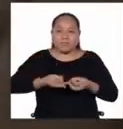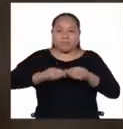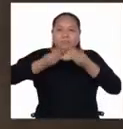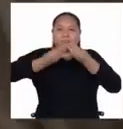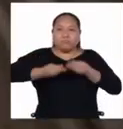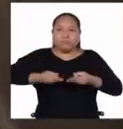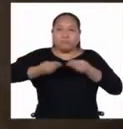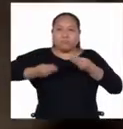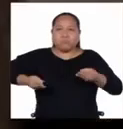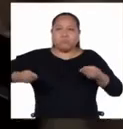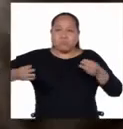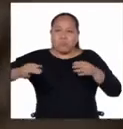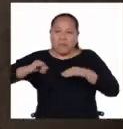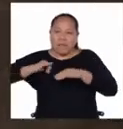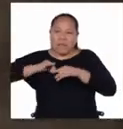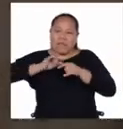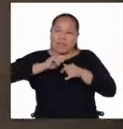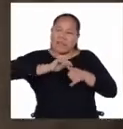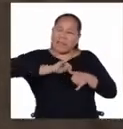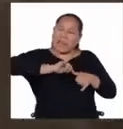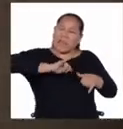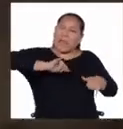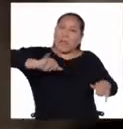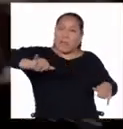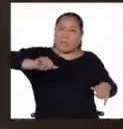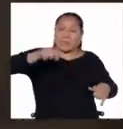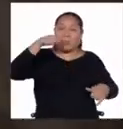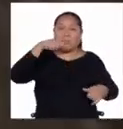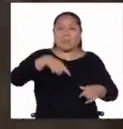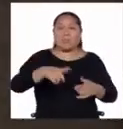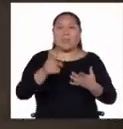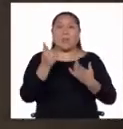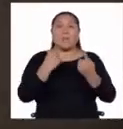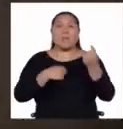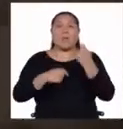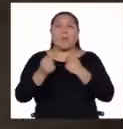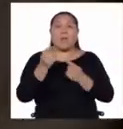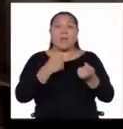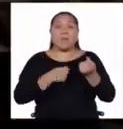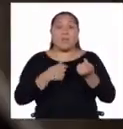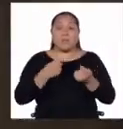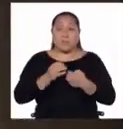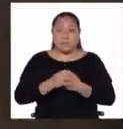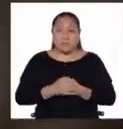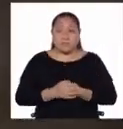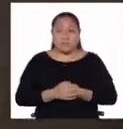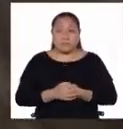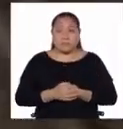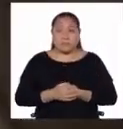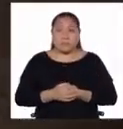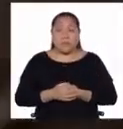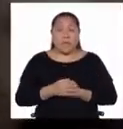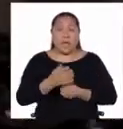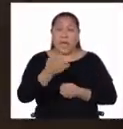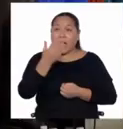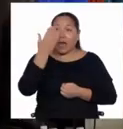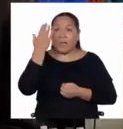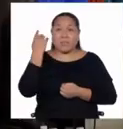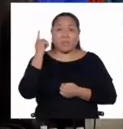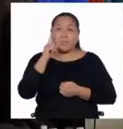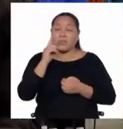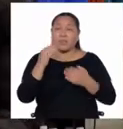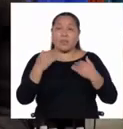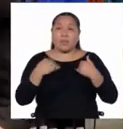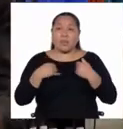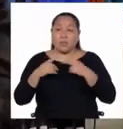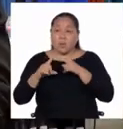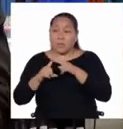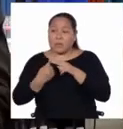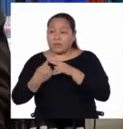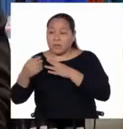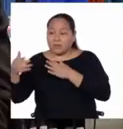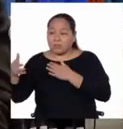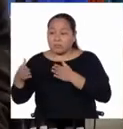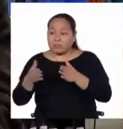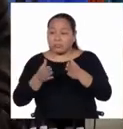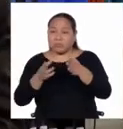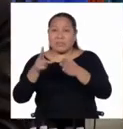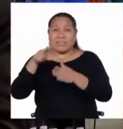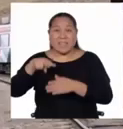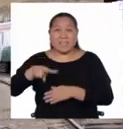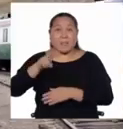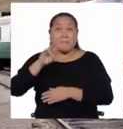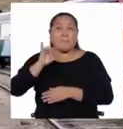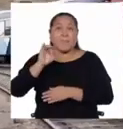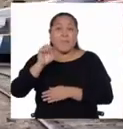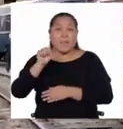y necesitas un movimiento comercial ya intenso, que no teníamos en el momento que lo hicimos, pero ahora sí sería